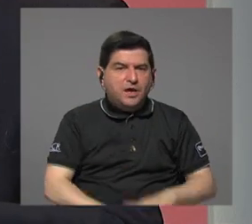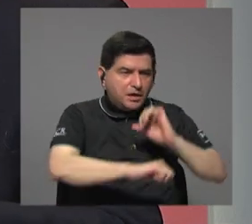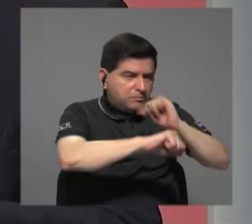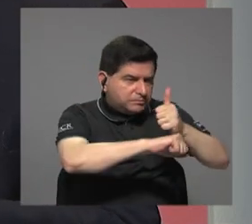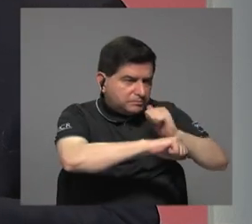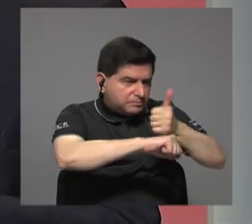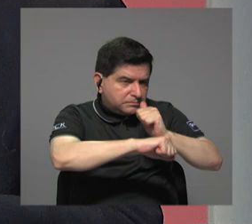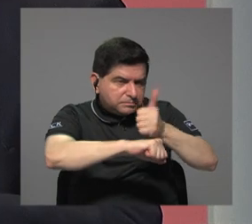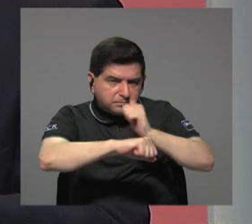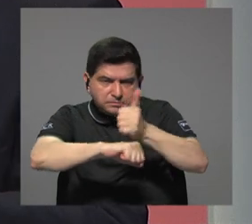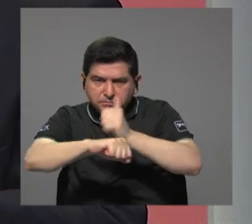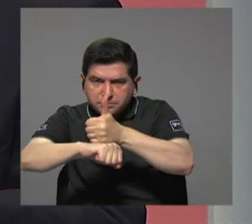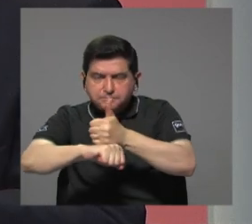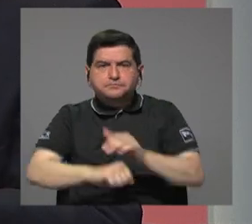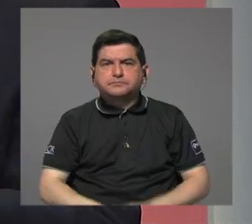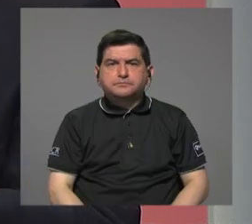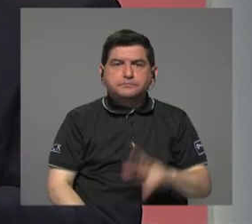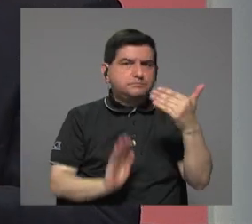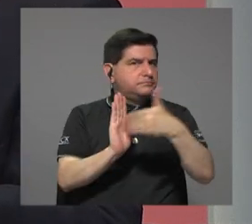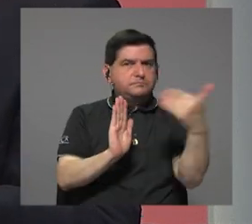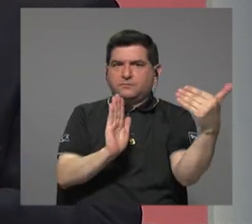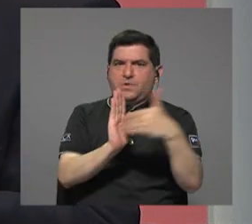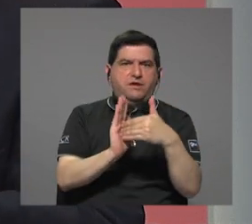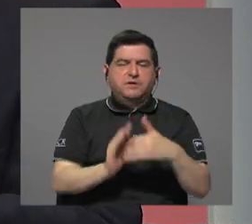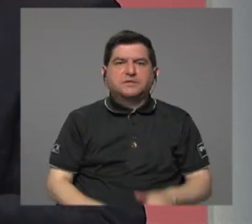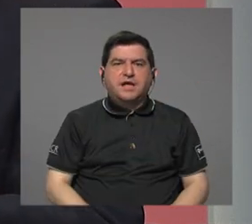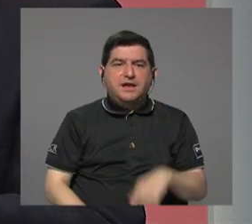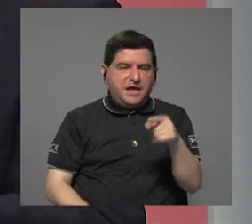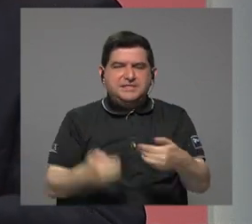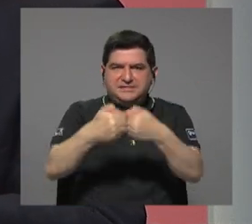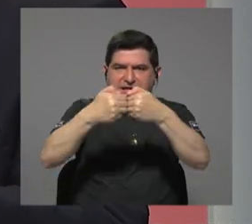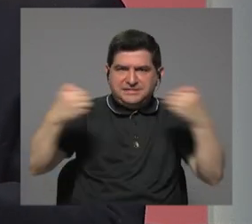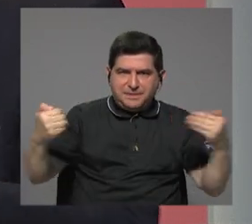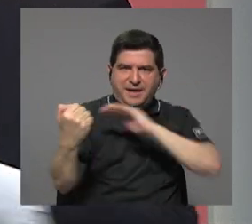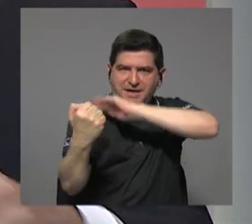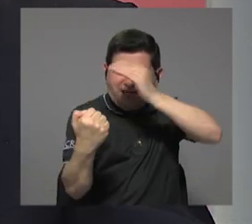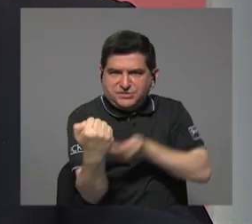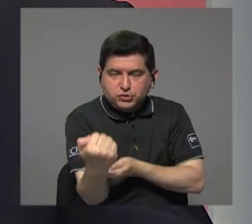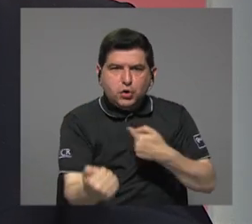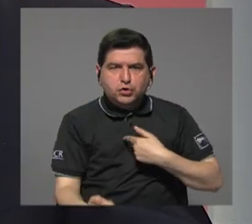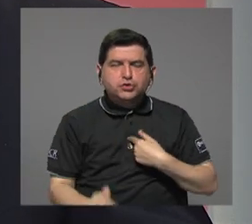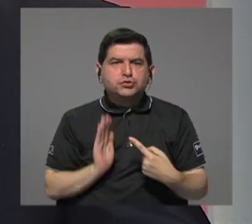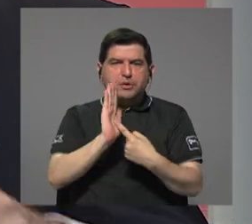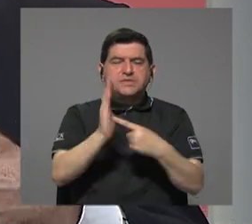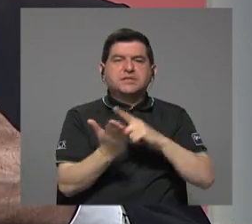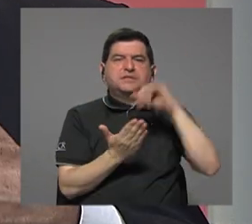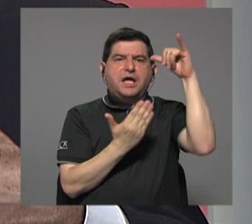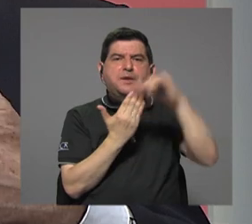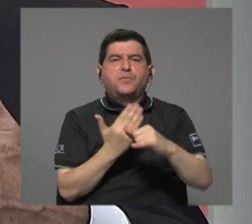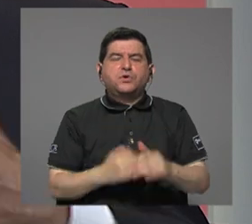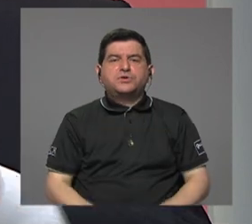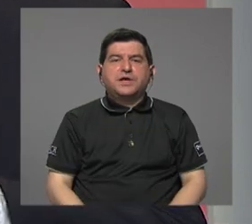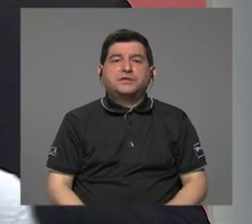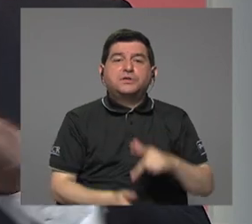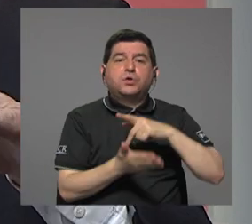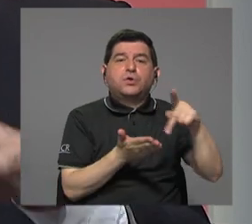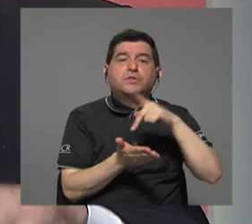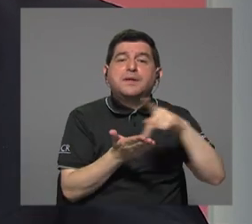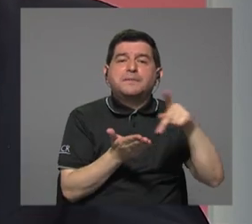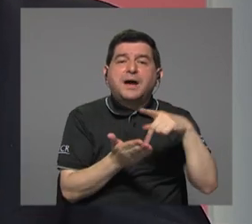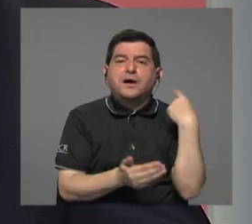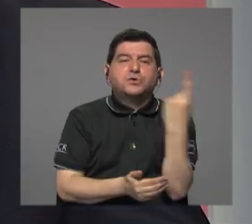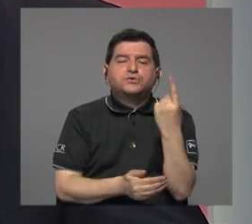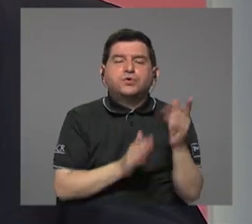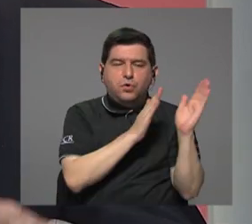bien establecido que no afecta la división de poderes yo estaría presentando un proyecto de salarios para poner